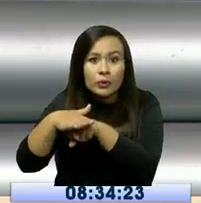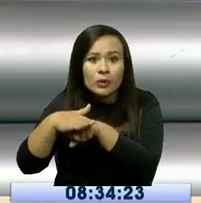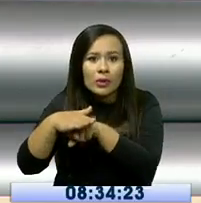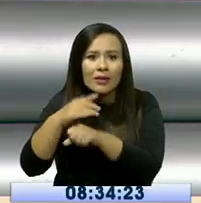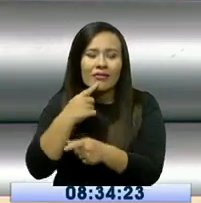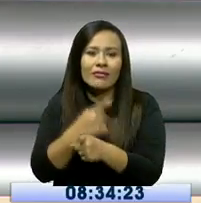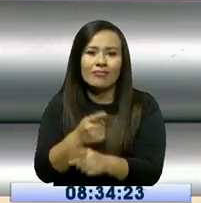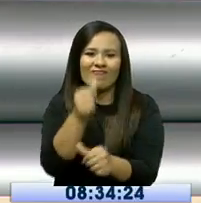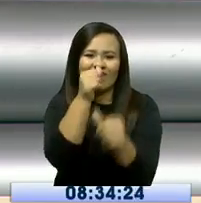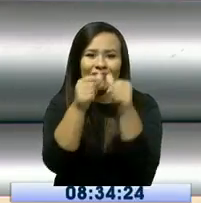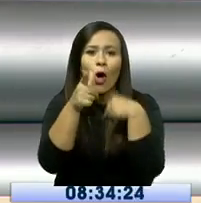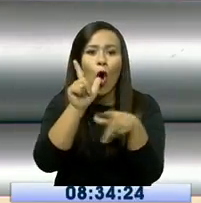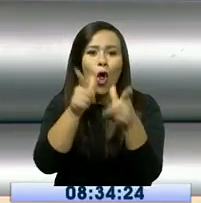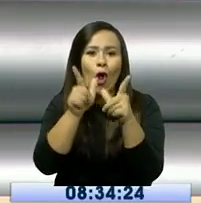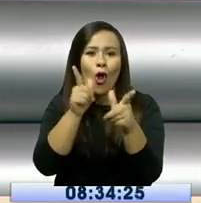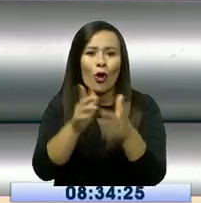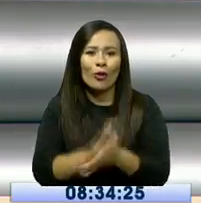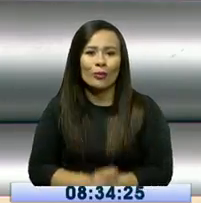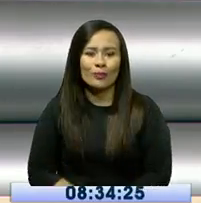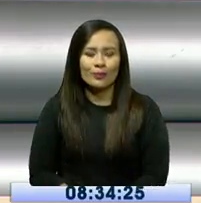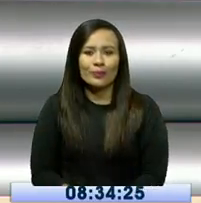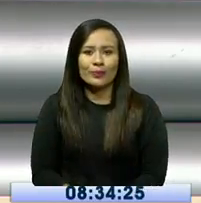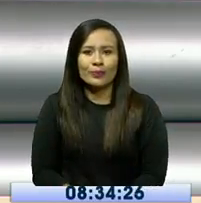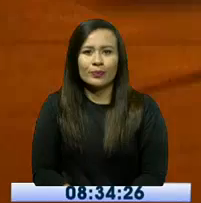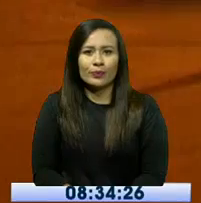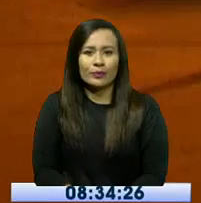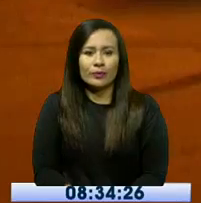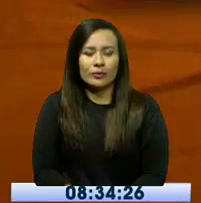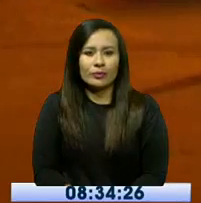el consumo del alcohol.